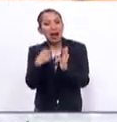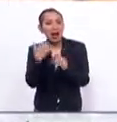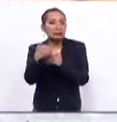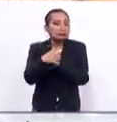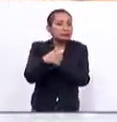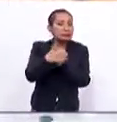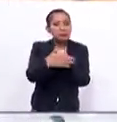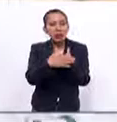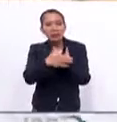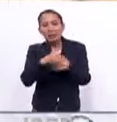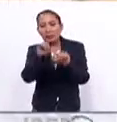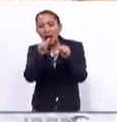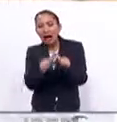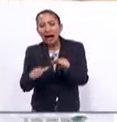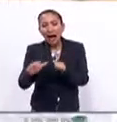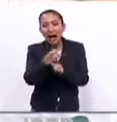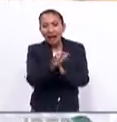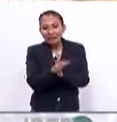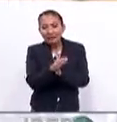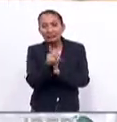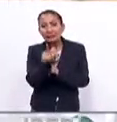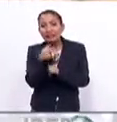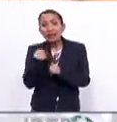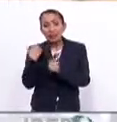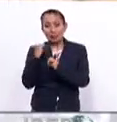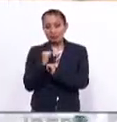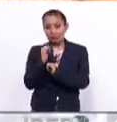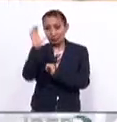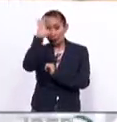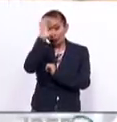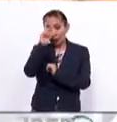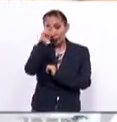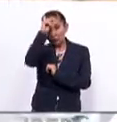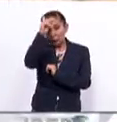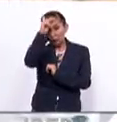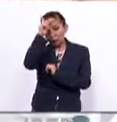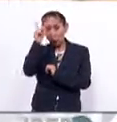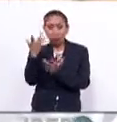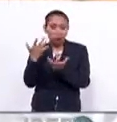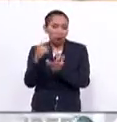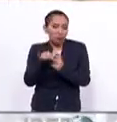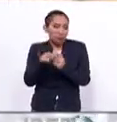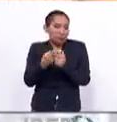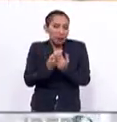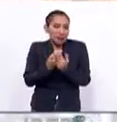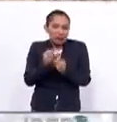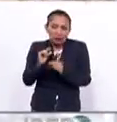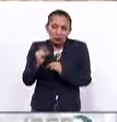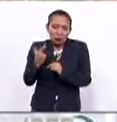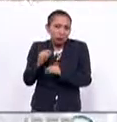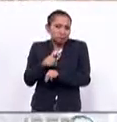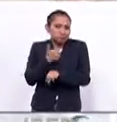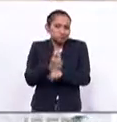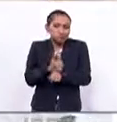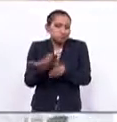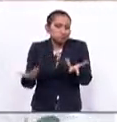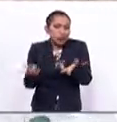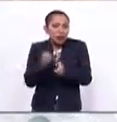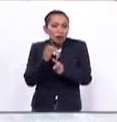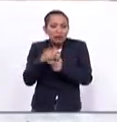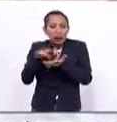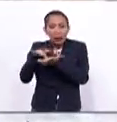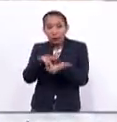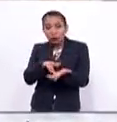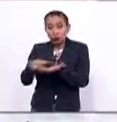mediano plazo para el sector de las artes visuales, siendo el Ministerio de Cultura del Perú todavía bastante joven, el ministerio más reciente, entonces el